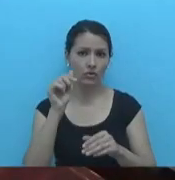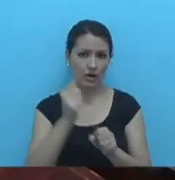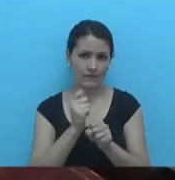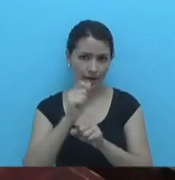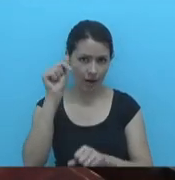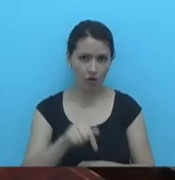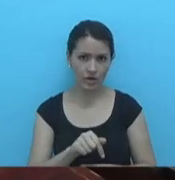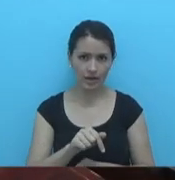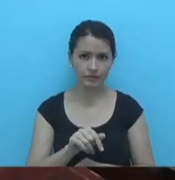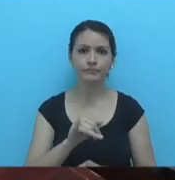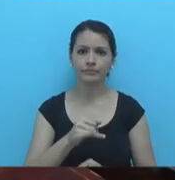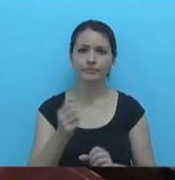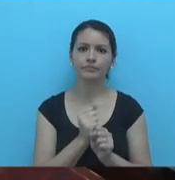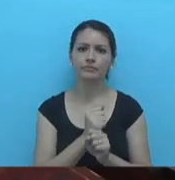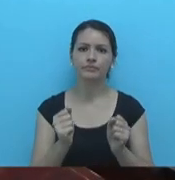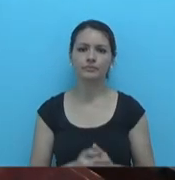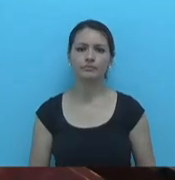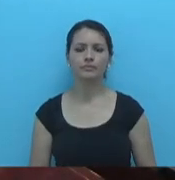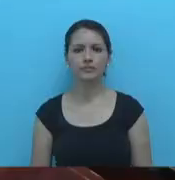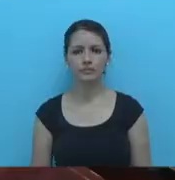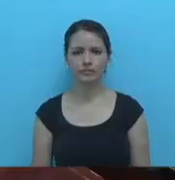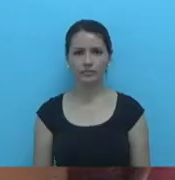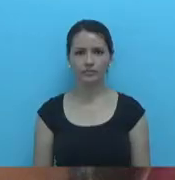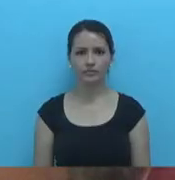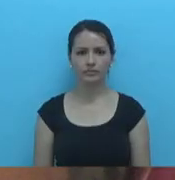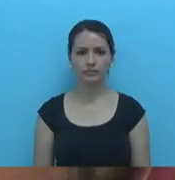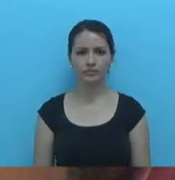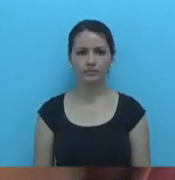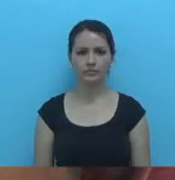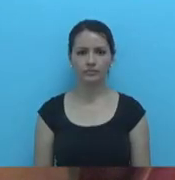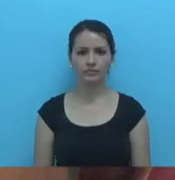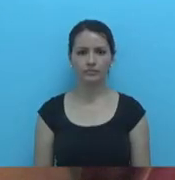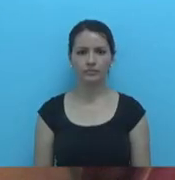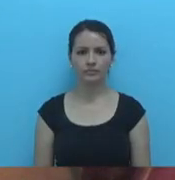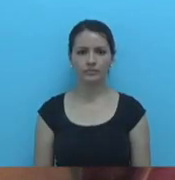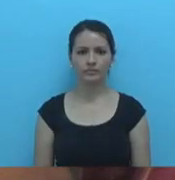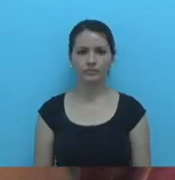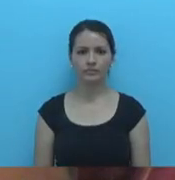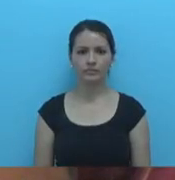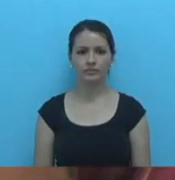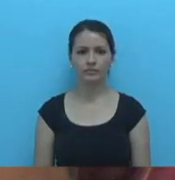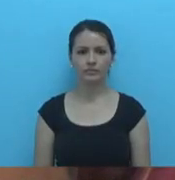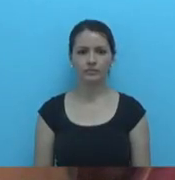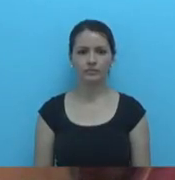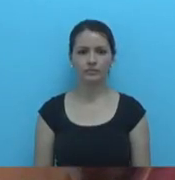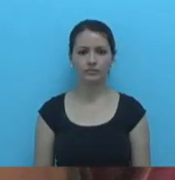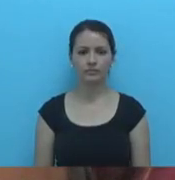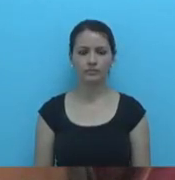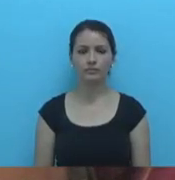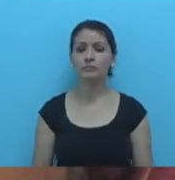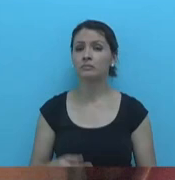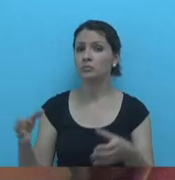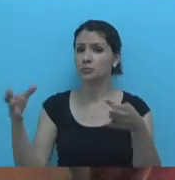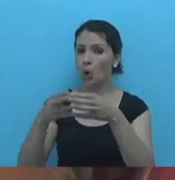votación el tratamiento sobre tablas, aprobado. Señor presidente, quiero decir que cuando la Comisión de Transporte nos llegó esta nota